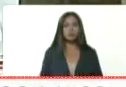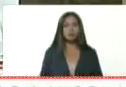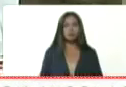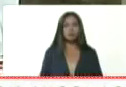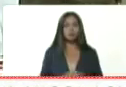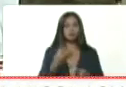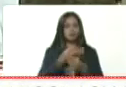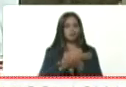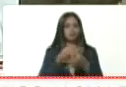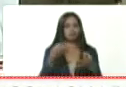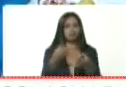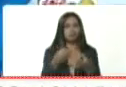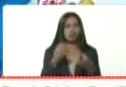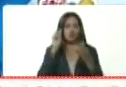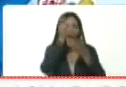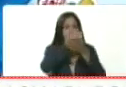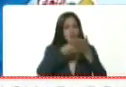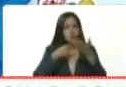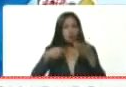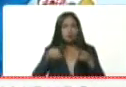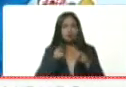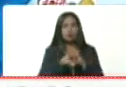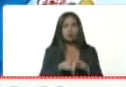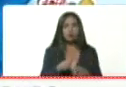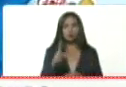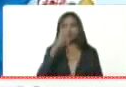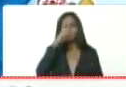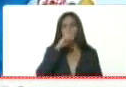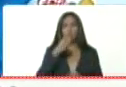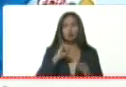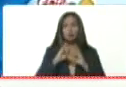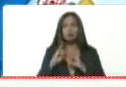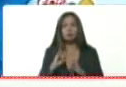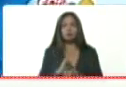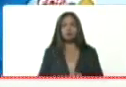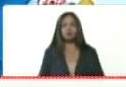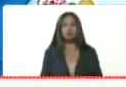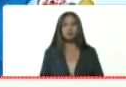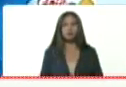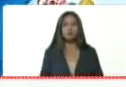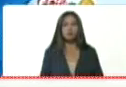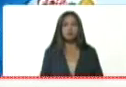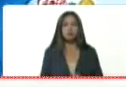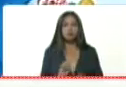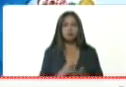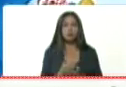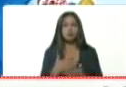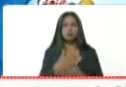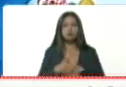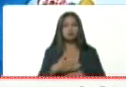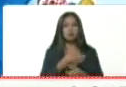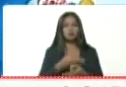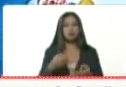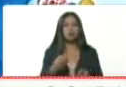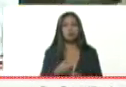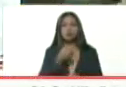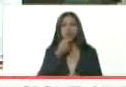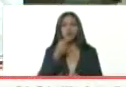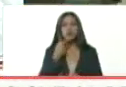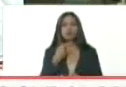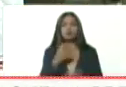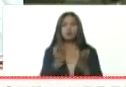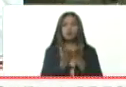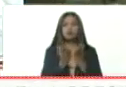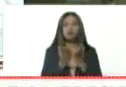perfectamente diseñado para la edad un libro amable agradable bonito para el